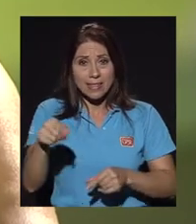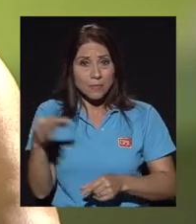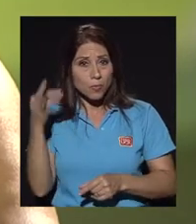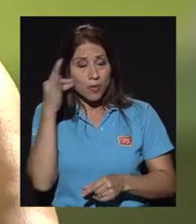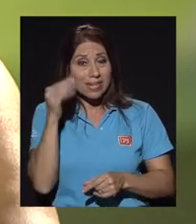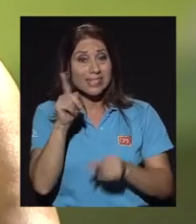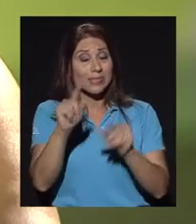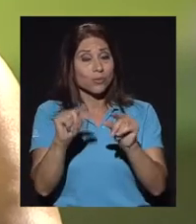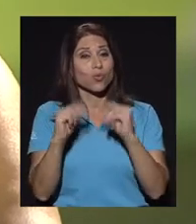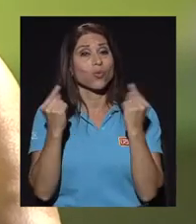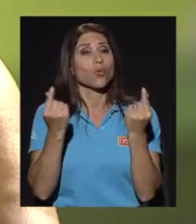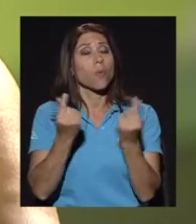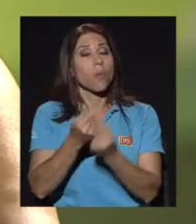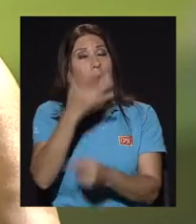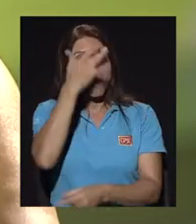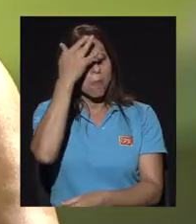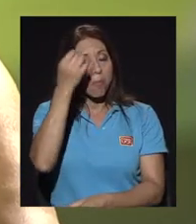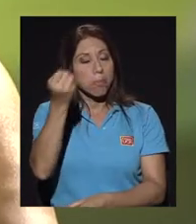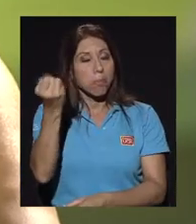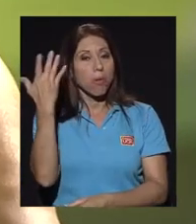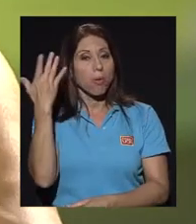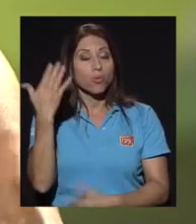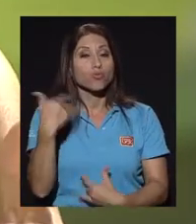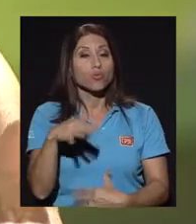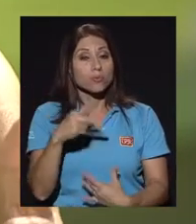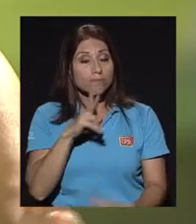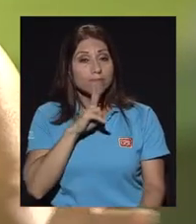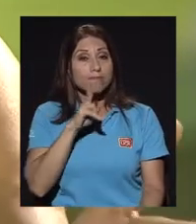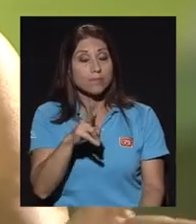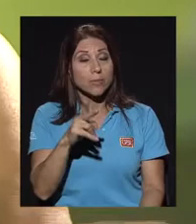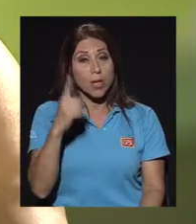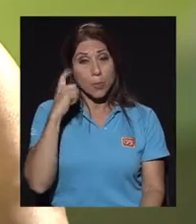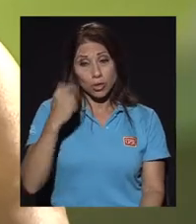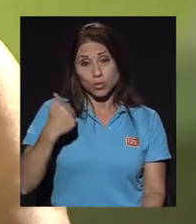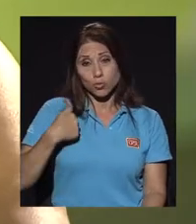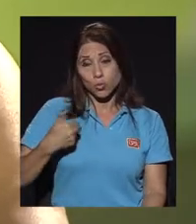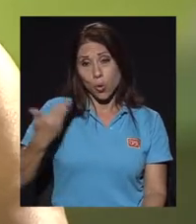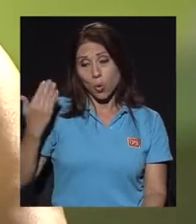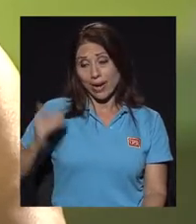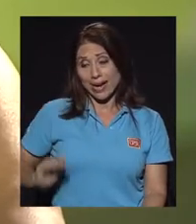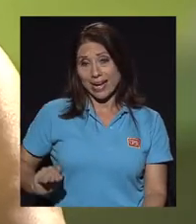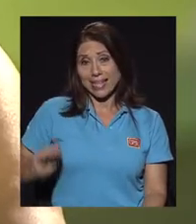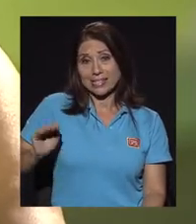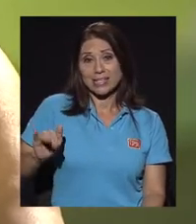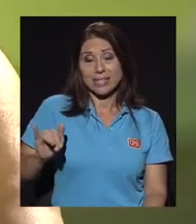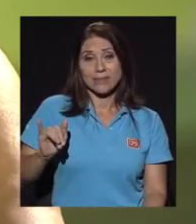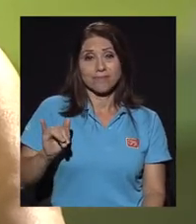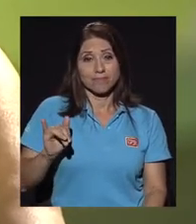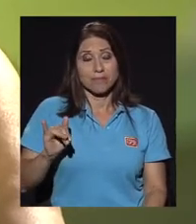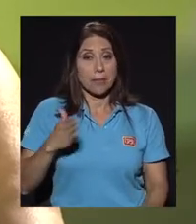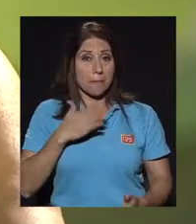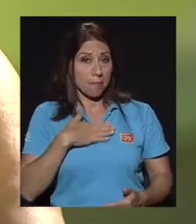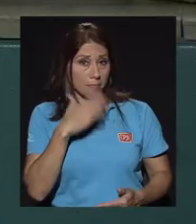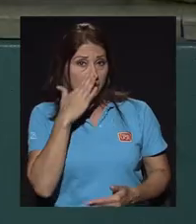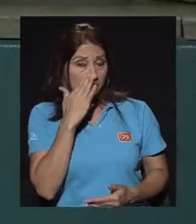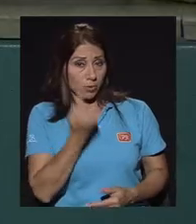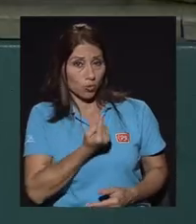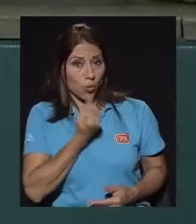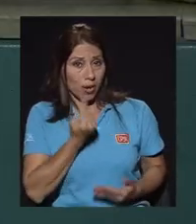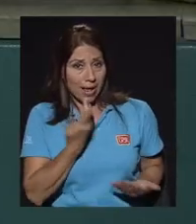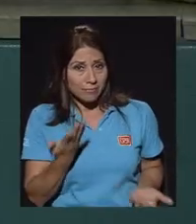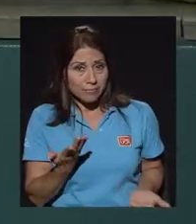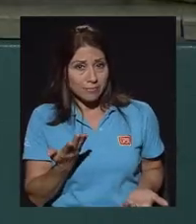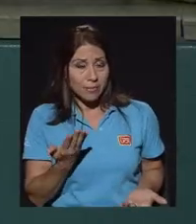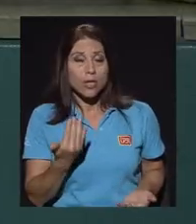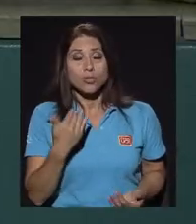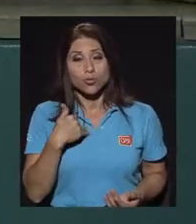olvidado, porque es muy fuerte. Yo crecí siendo hija de una madre sola y